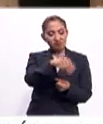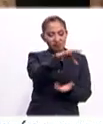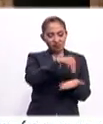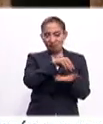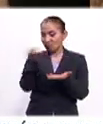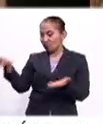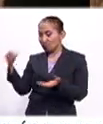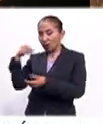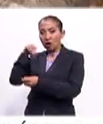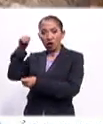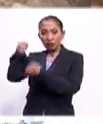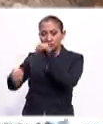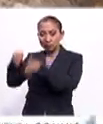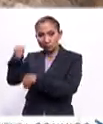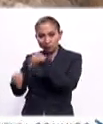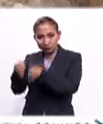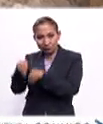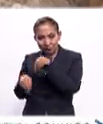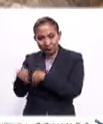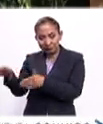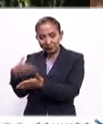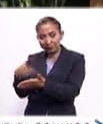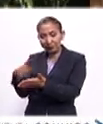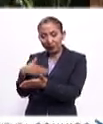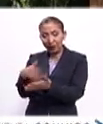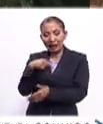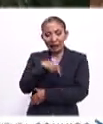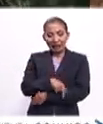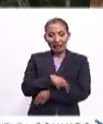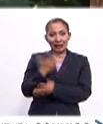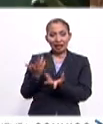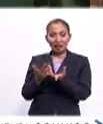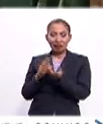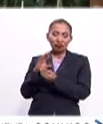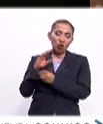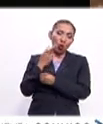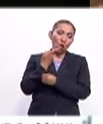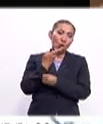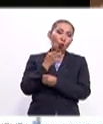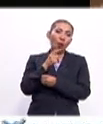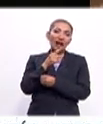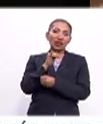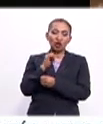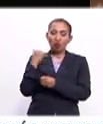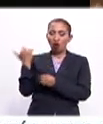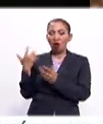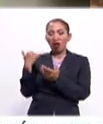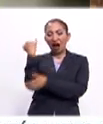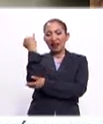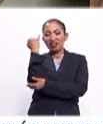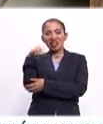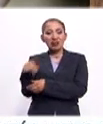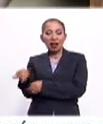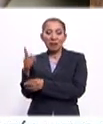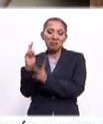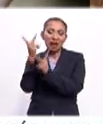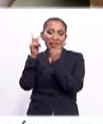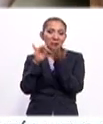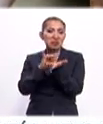mamíferos, y con el huerto de traspatio, que tiene esencialmente